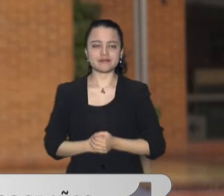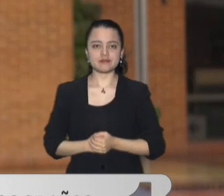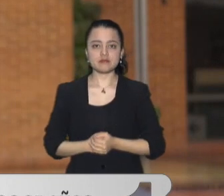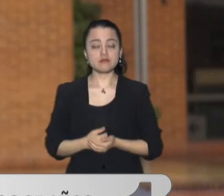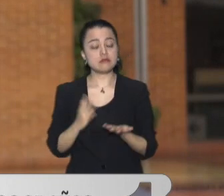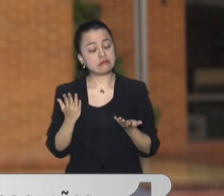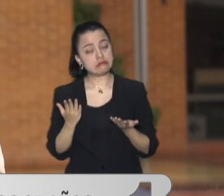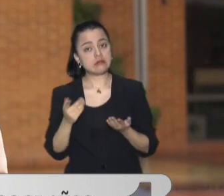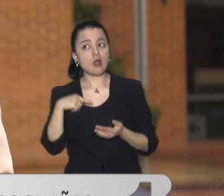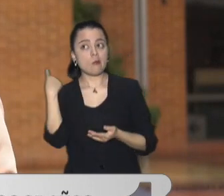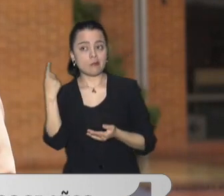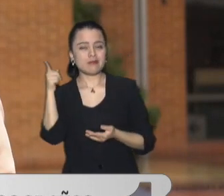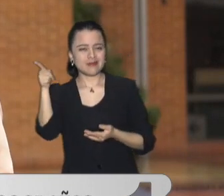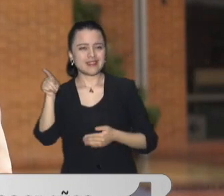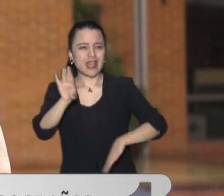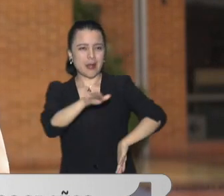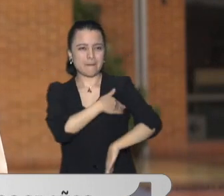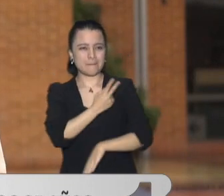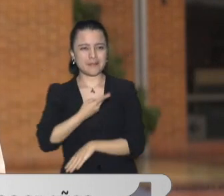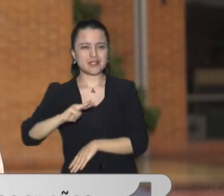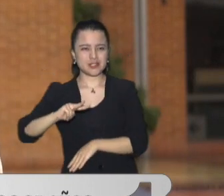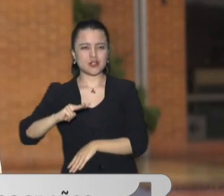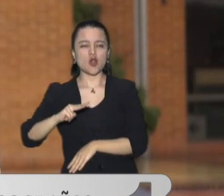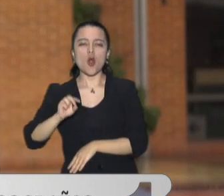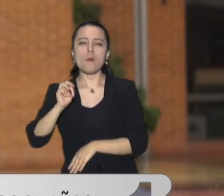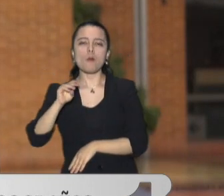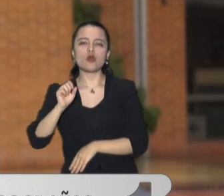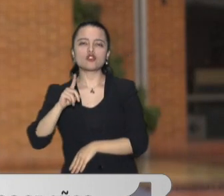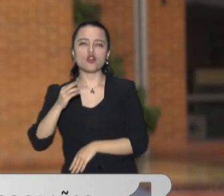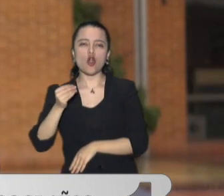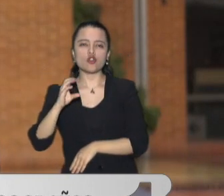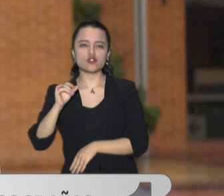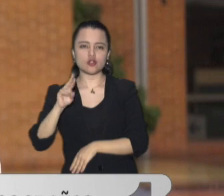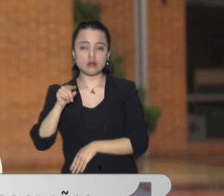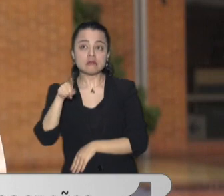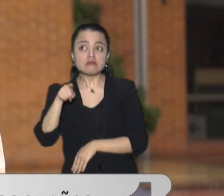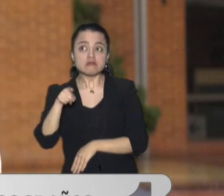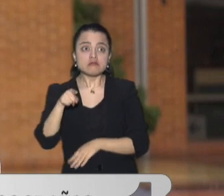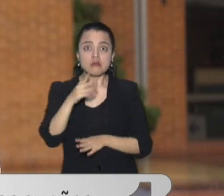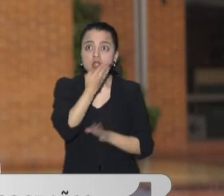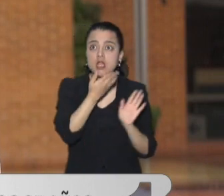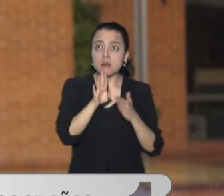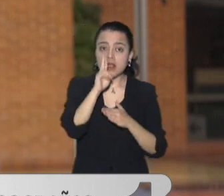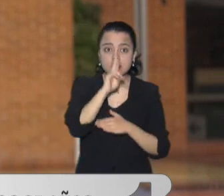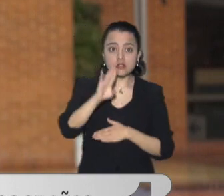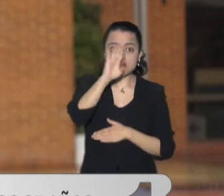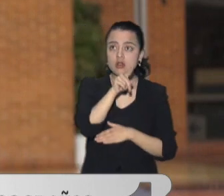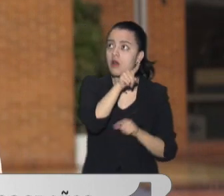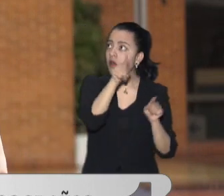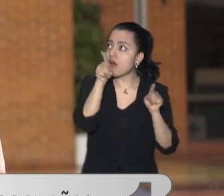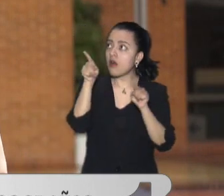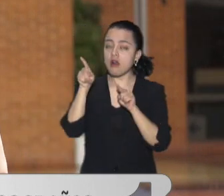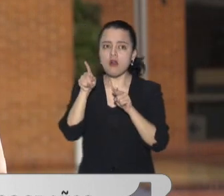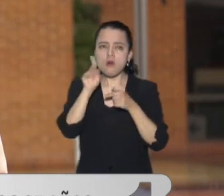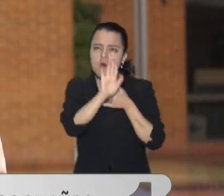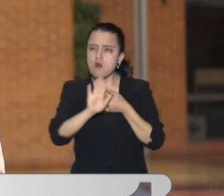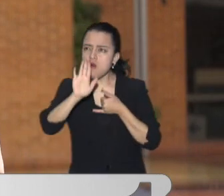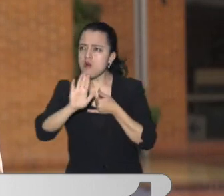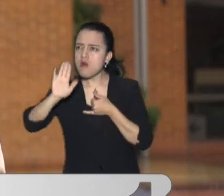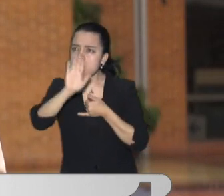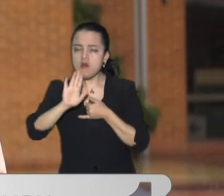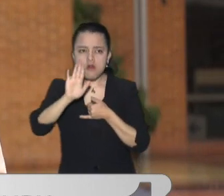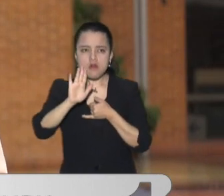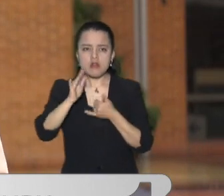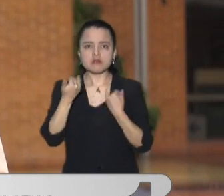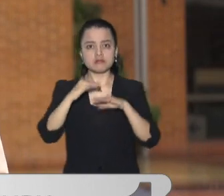Y mientras el viceministro Moscoso y también parte del Departamento de Planeación Nacional recibían estas más de 50.000 dosis,